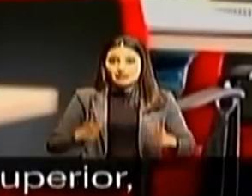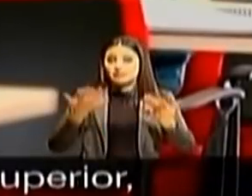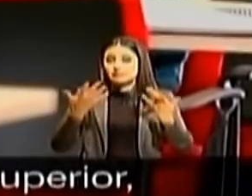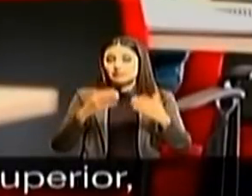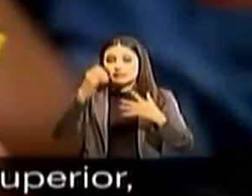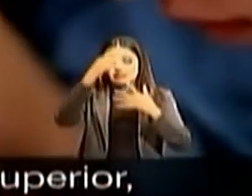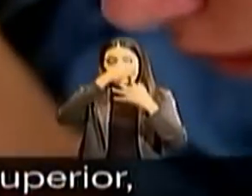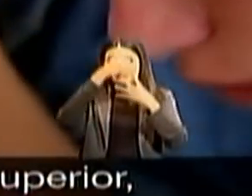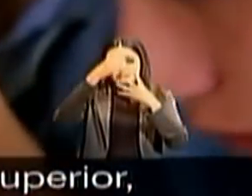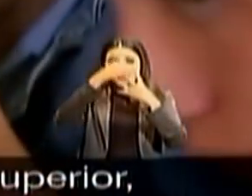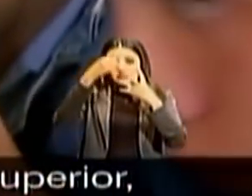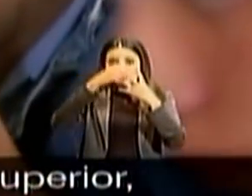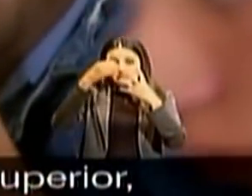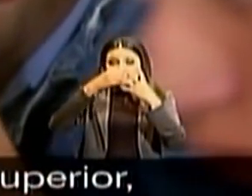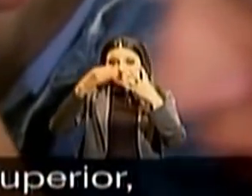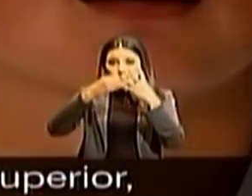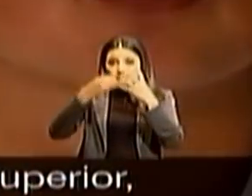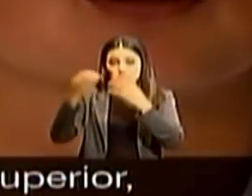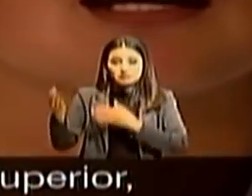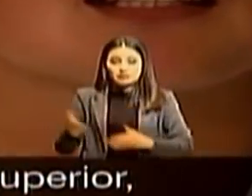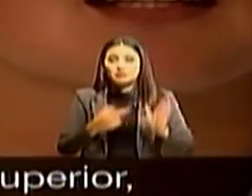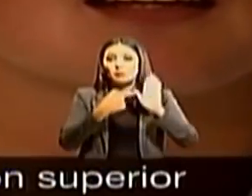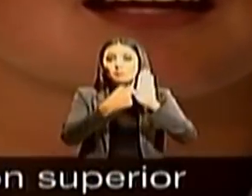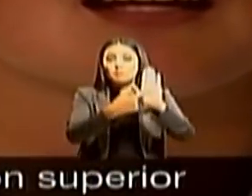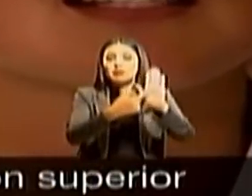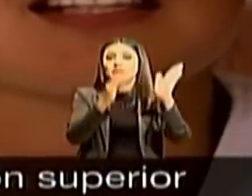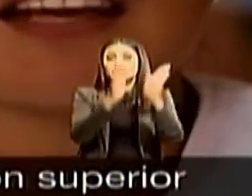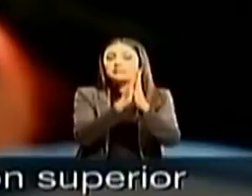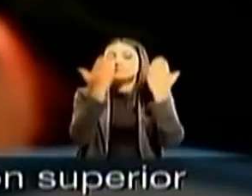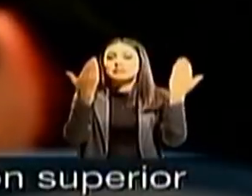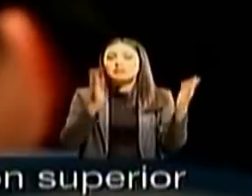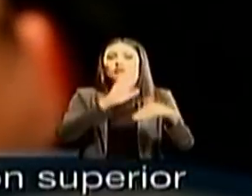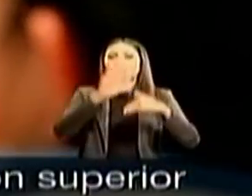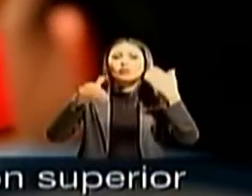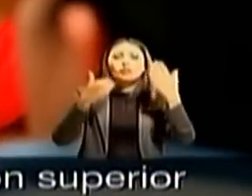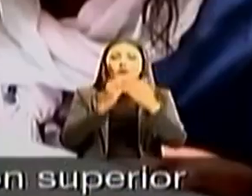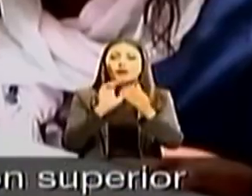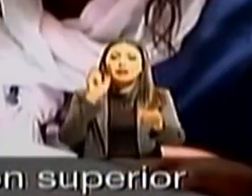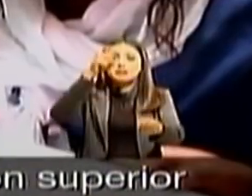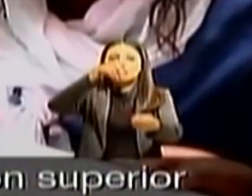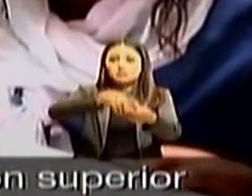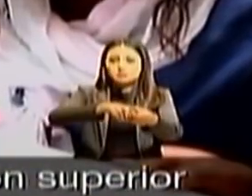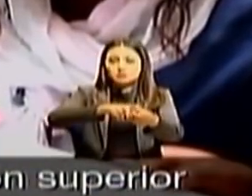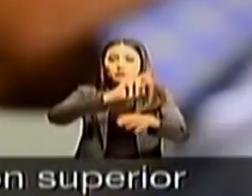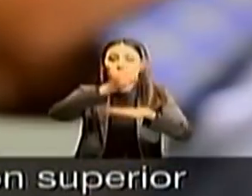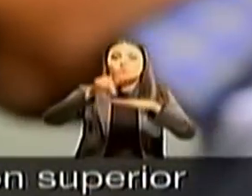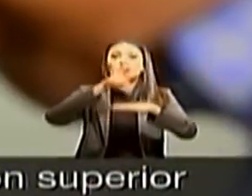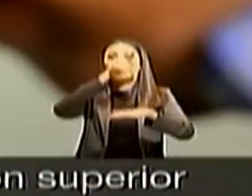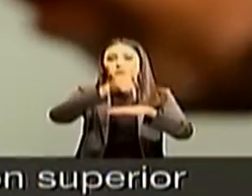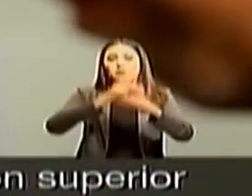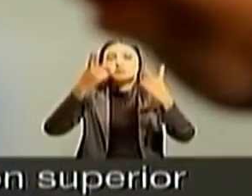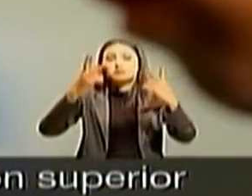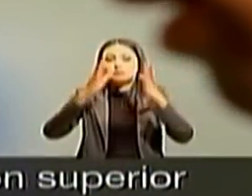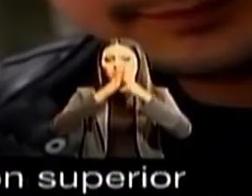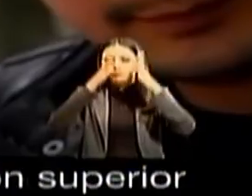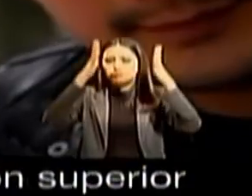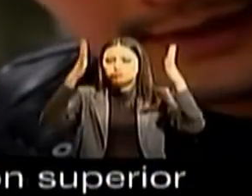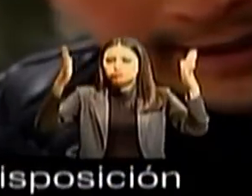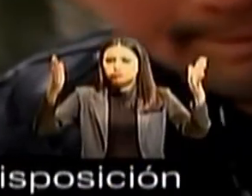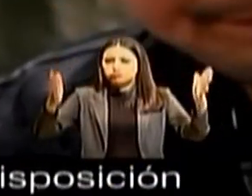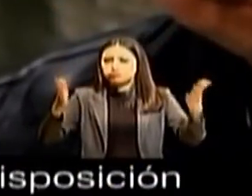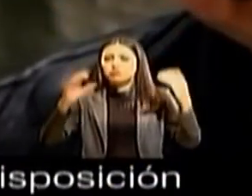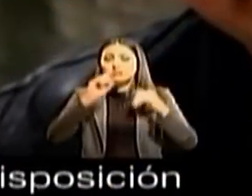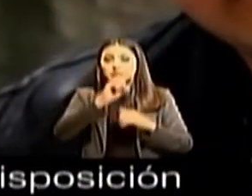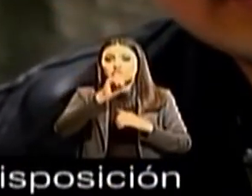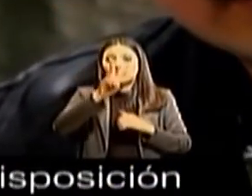de Educación Superior, Ciencia, Tecnología e Innovación presentó la Oferta Académica de Educación Superior 2018, que es la más amplia en la